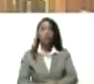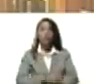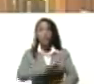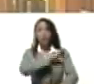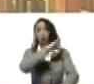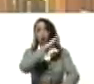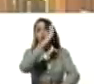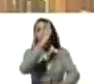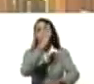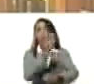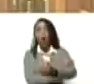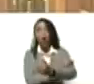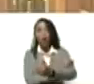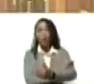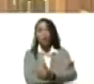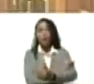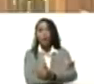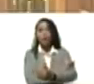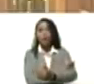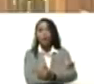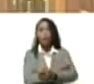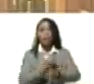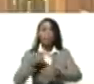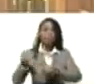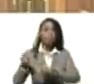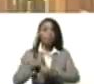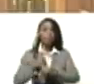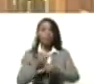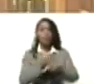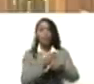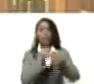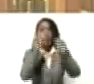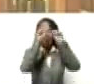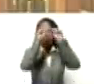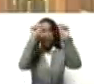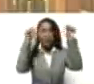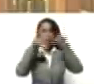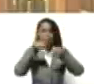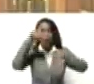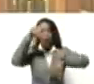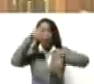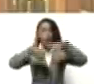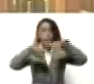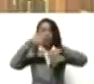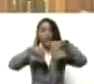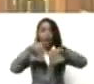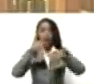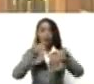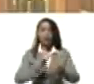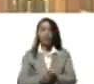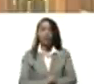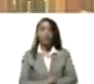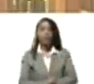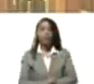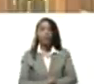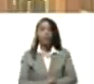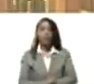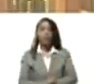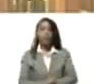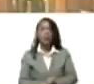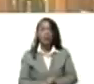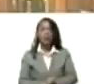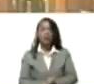perjudicar porque ha habido sectores en la política nacional que haga apostado todo su